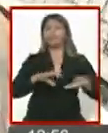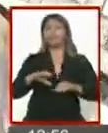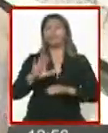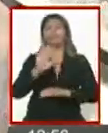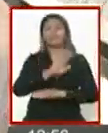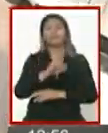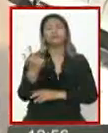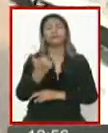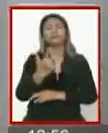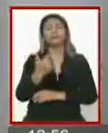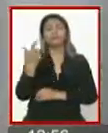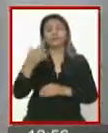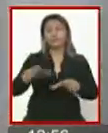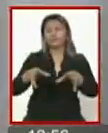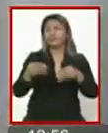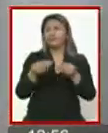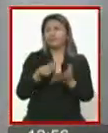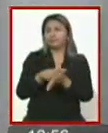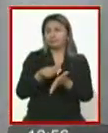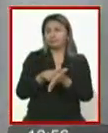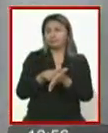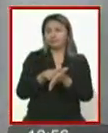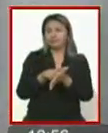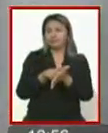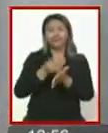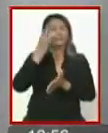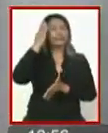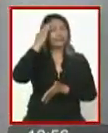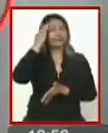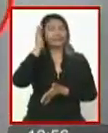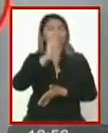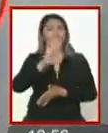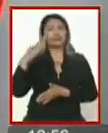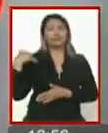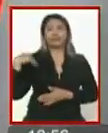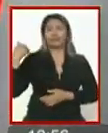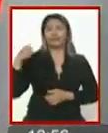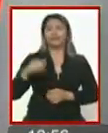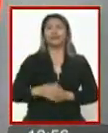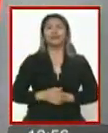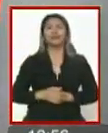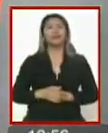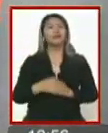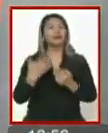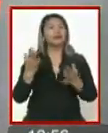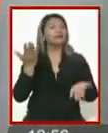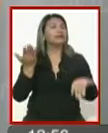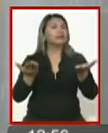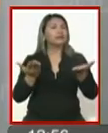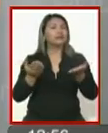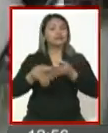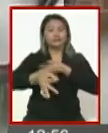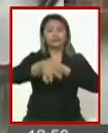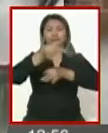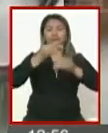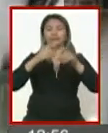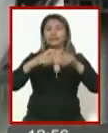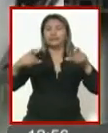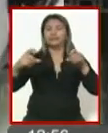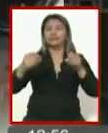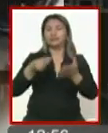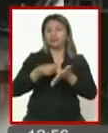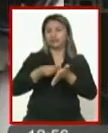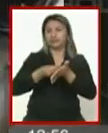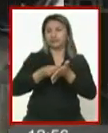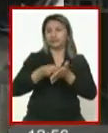realizaban sus clientes en cuanto a la recepción del dinero era de conocimiento de sus superiores, lo cual hace presumir que el reemplazo de los billetes de